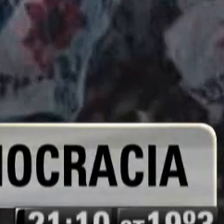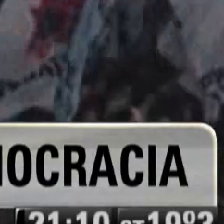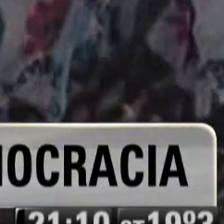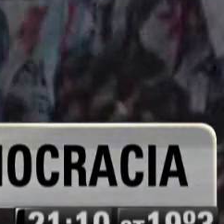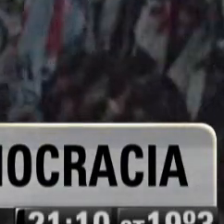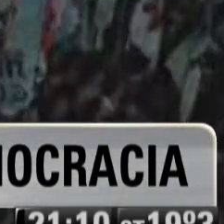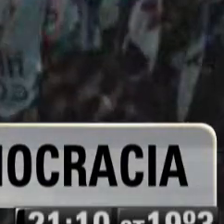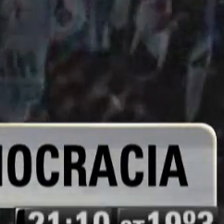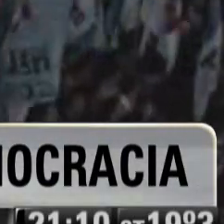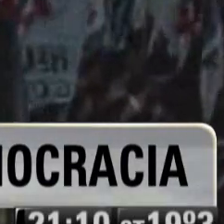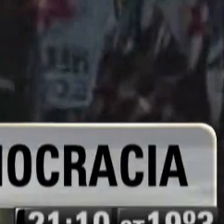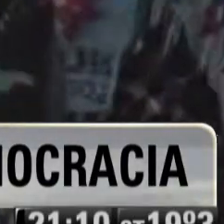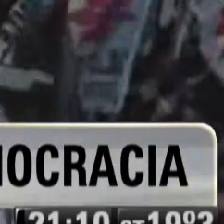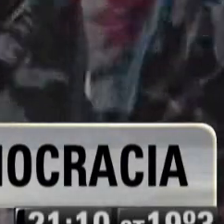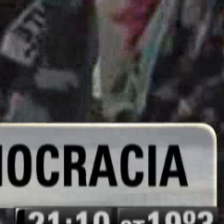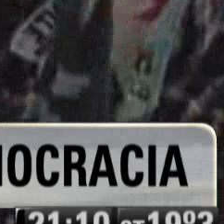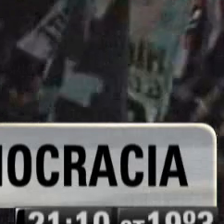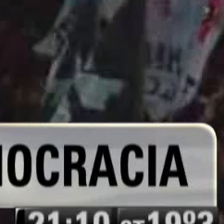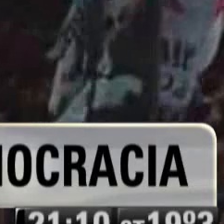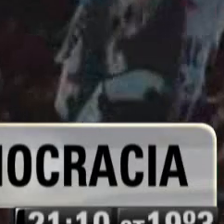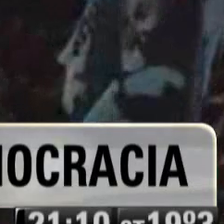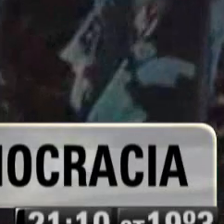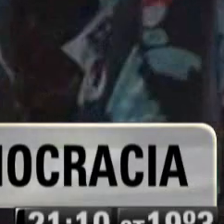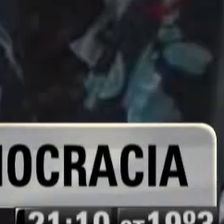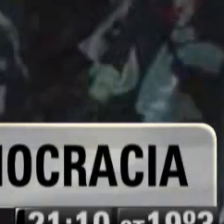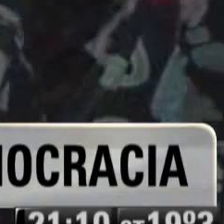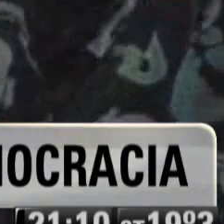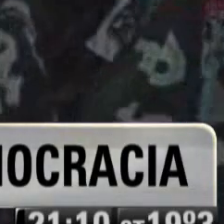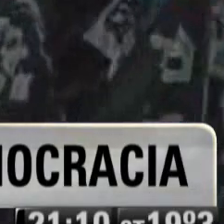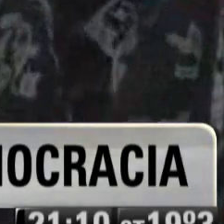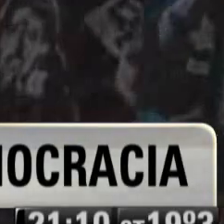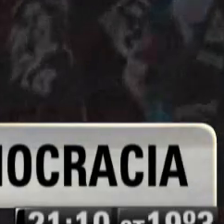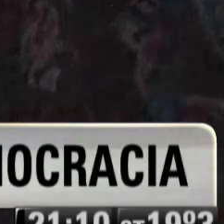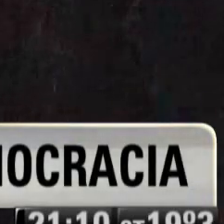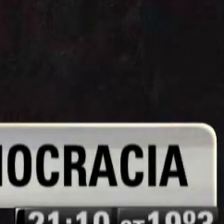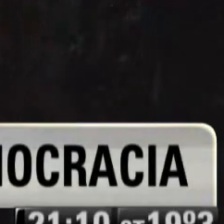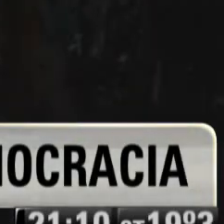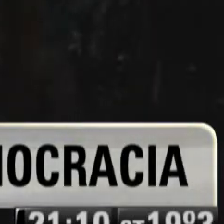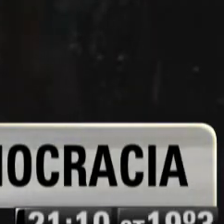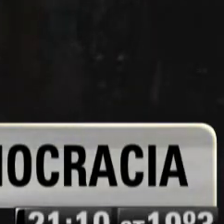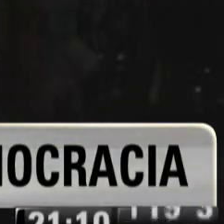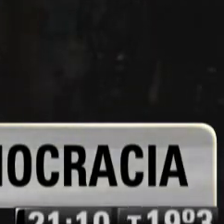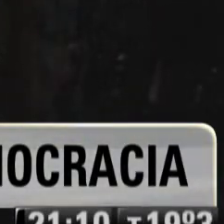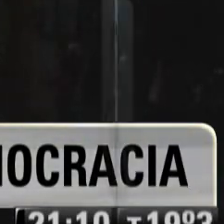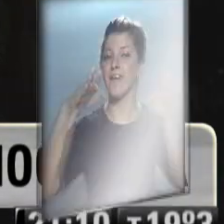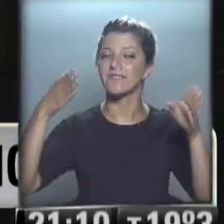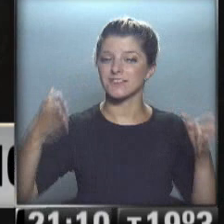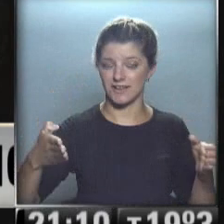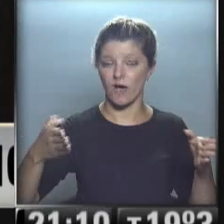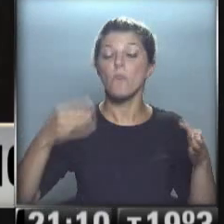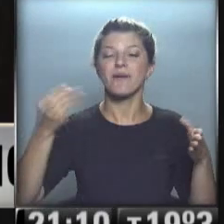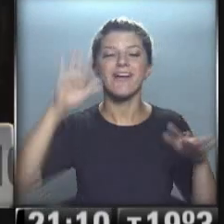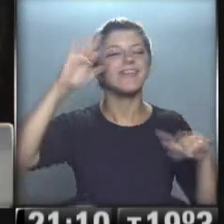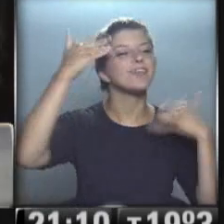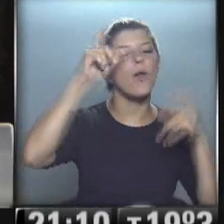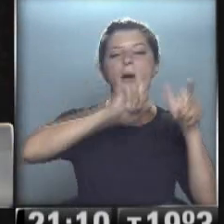Compartíamos la presencia de la presidenta Cristina Fernández, que como se había anunciado iba a llegar hasta este escenario para saludar a